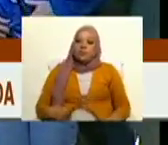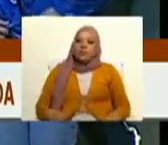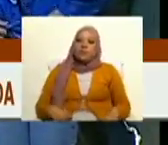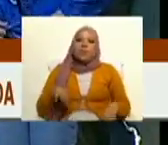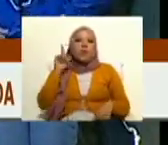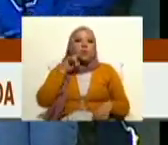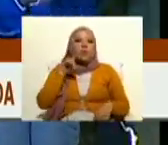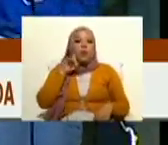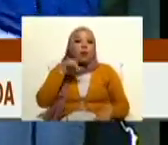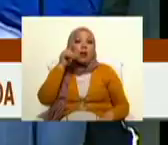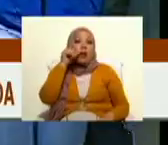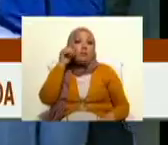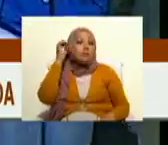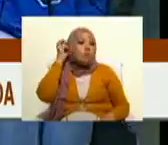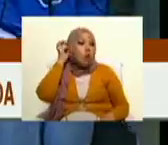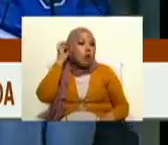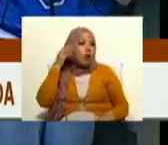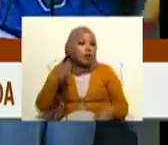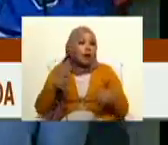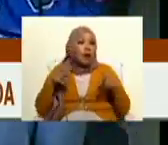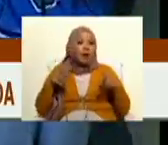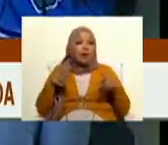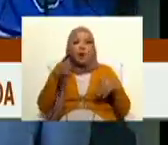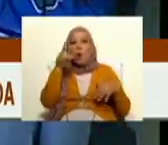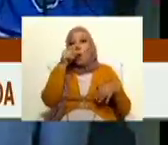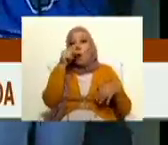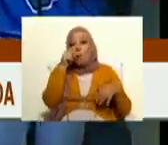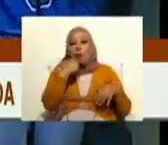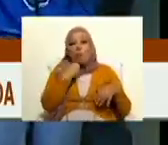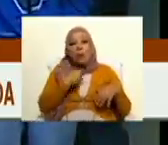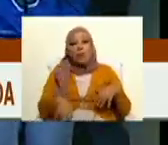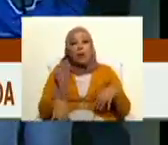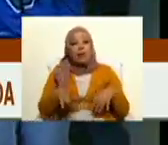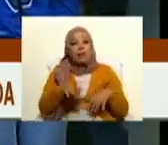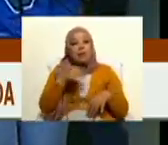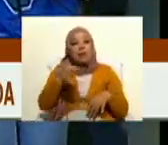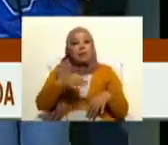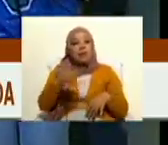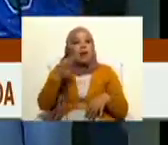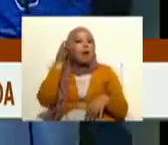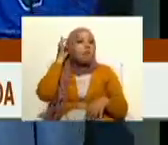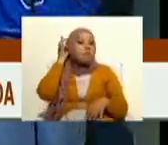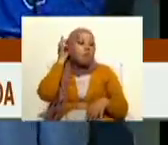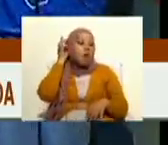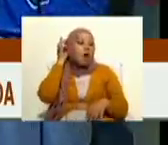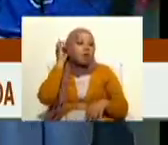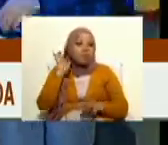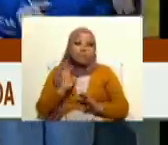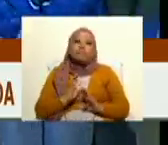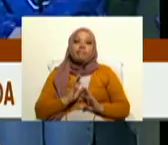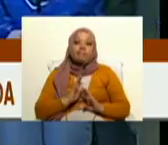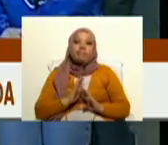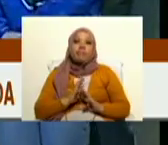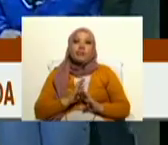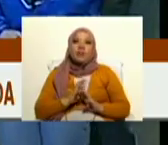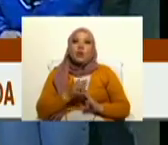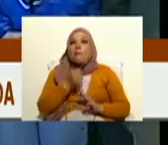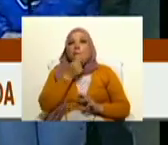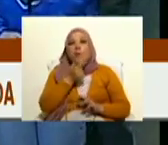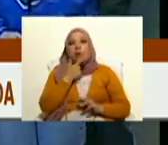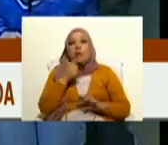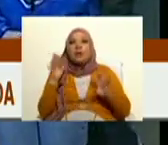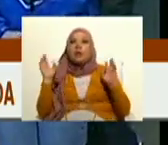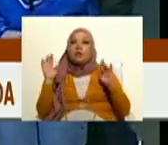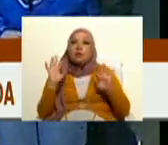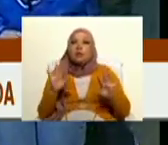Mentira, ganaron las mujeres como debe ser. Las mujeres siempre ganan, siempre, siempre ganan. Qué bonita de verdad esta marcha.